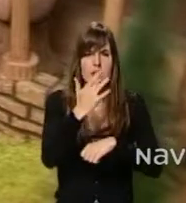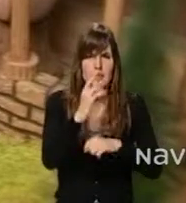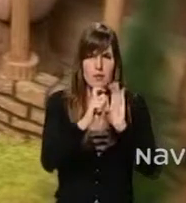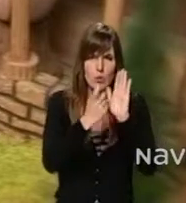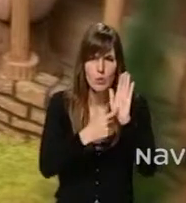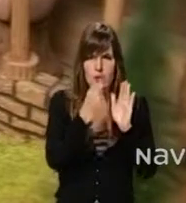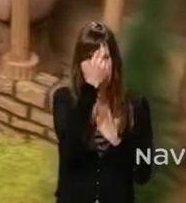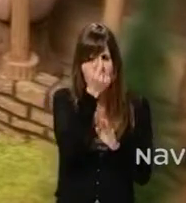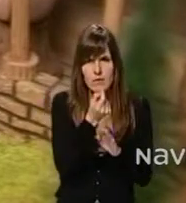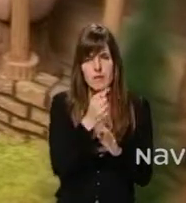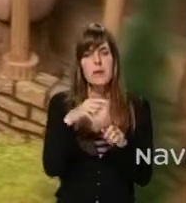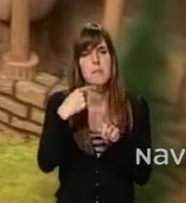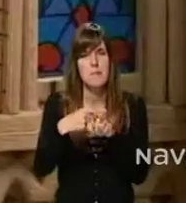las